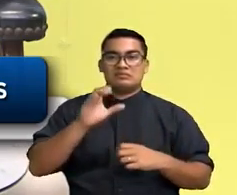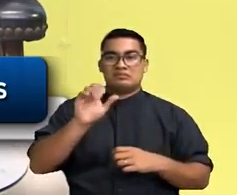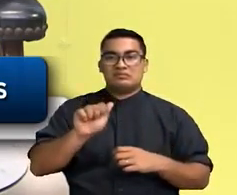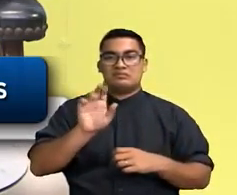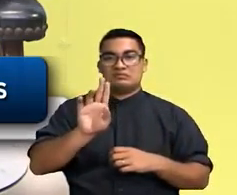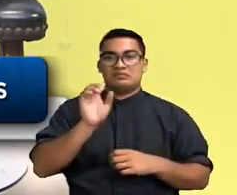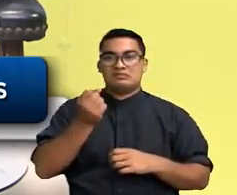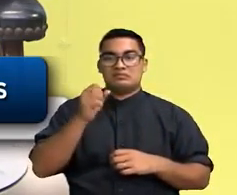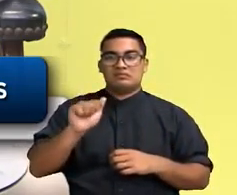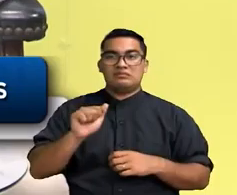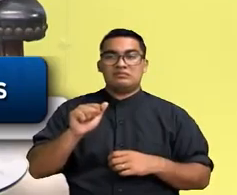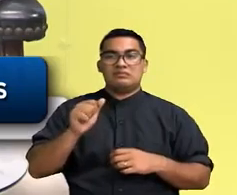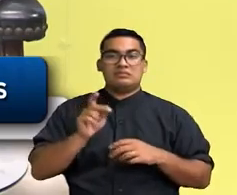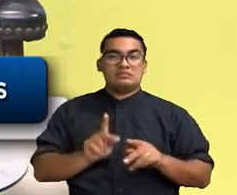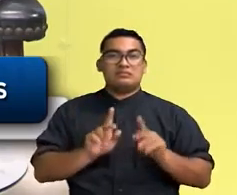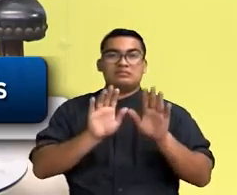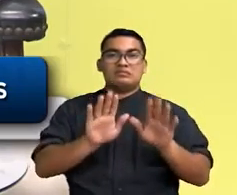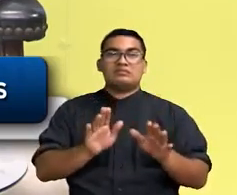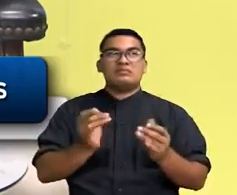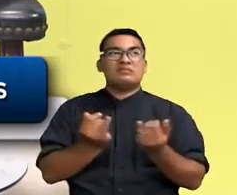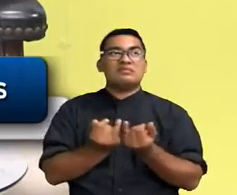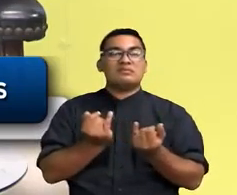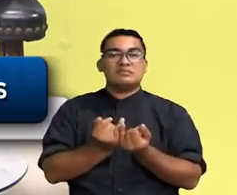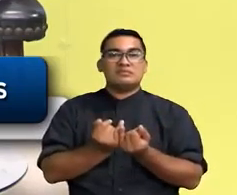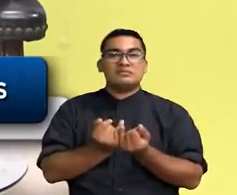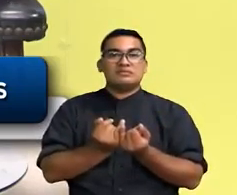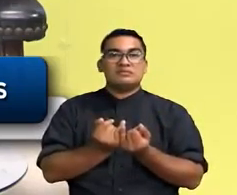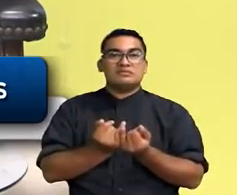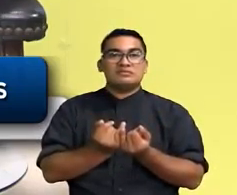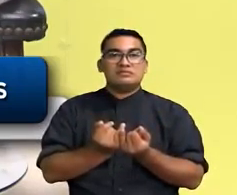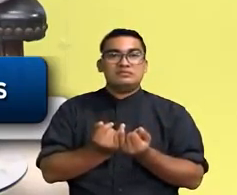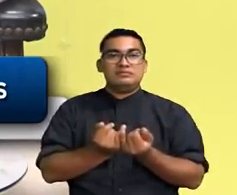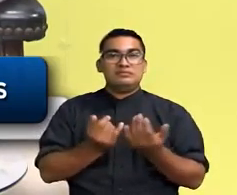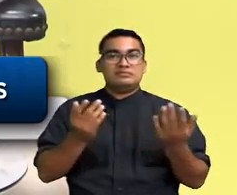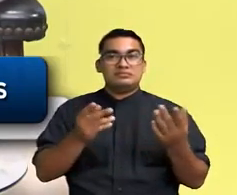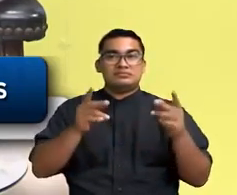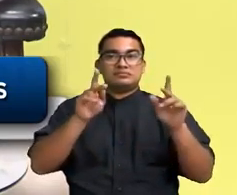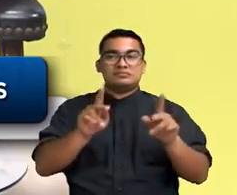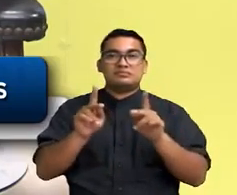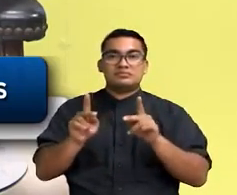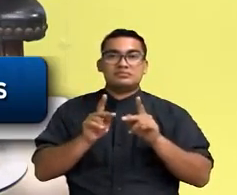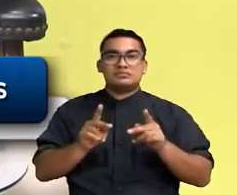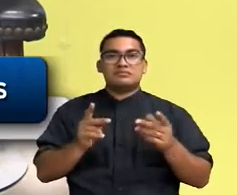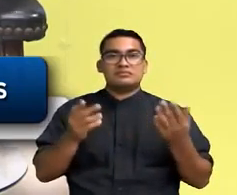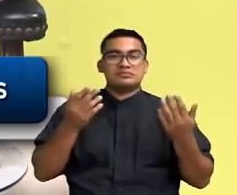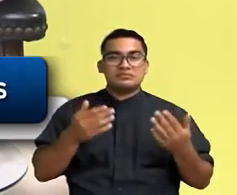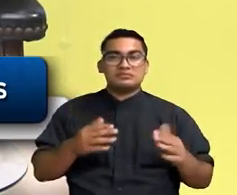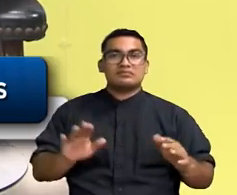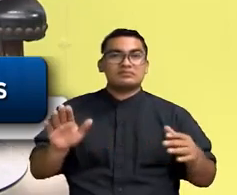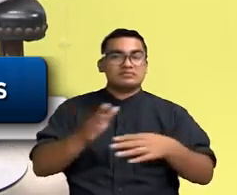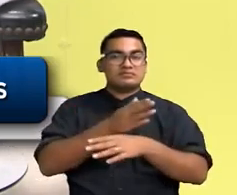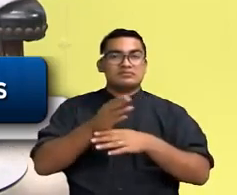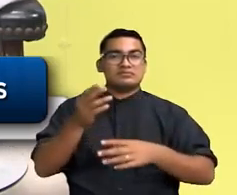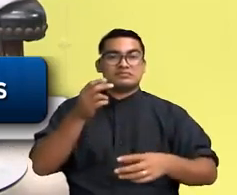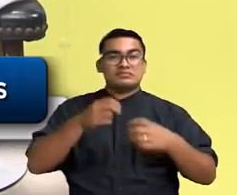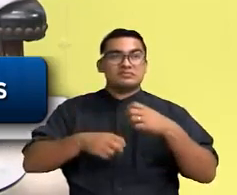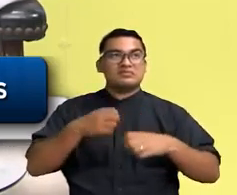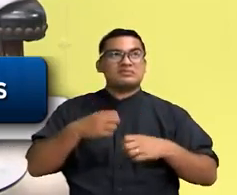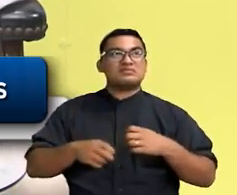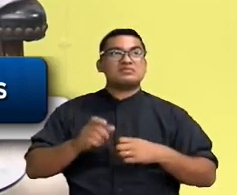las personas, de la falta de asistencia a clase y un sinnúmero de problemas que traen